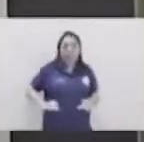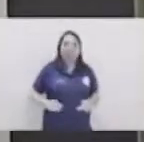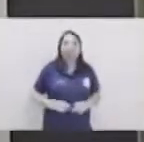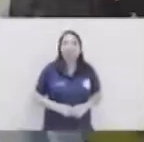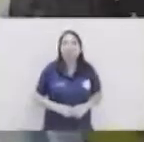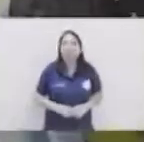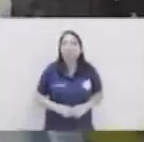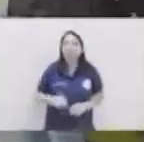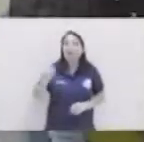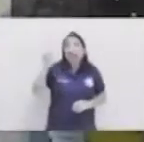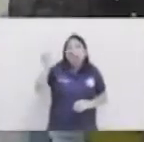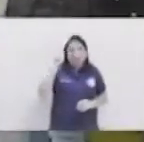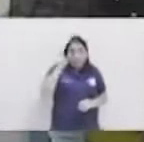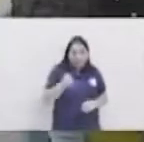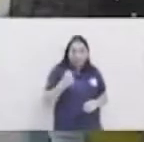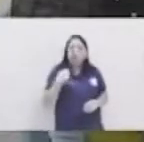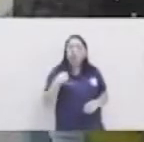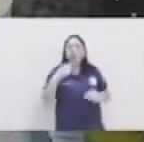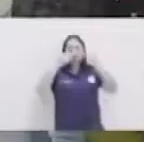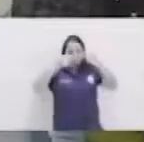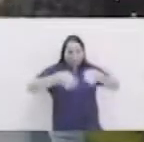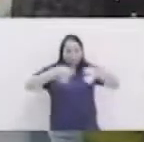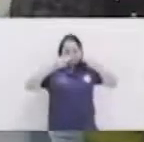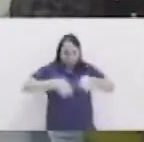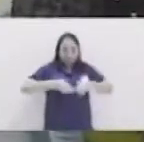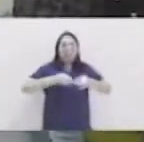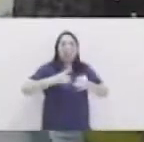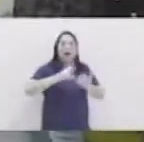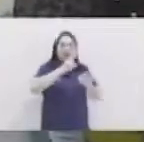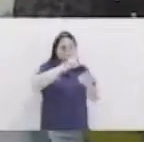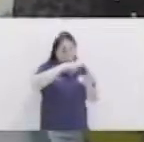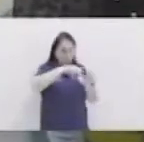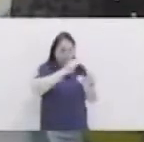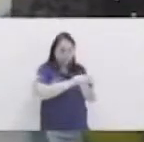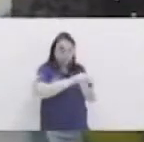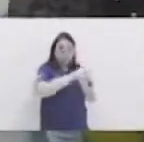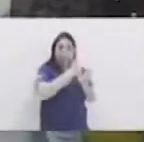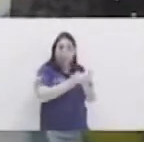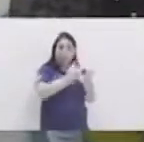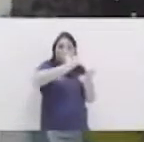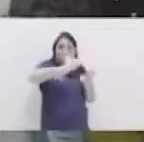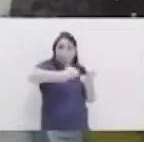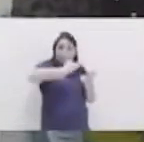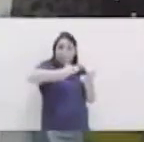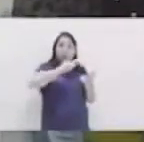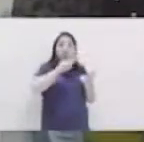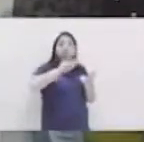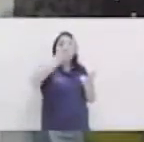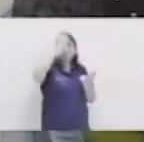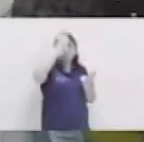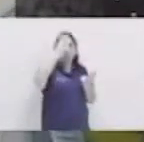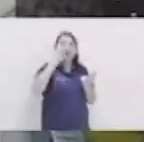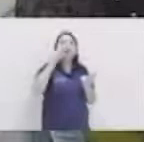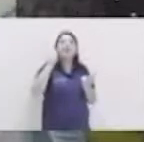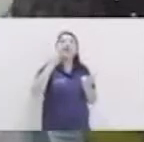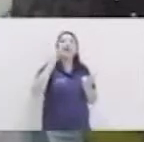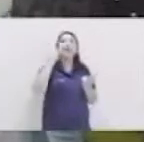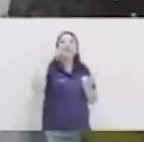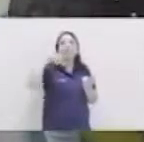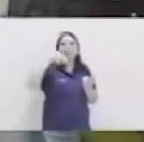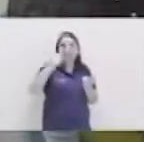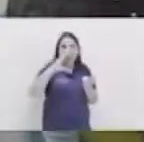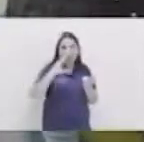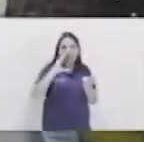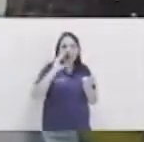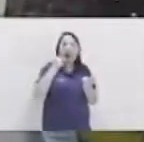textos, ahí incluso está el Rabinal Achí, que es una pieza totalmente precolombina o prehispánica y que no